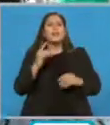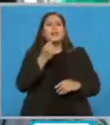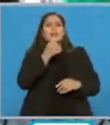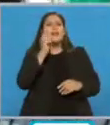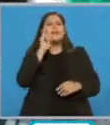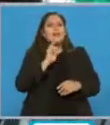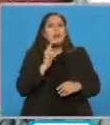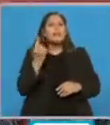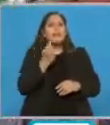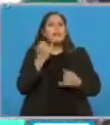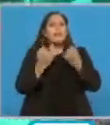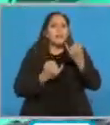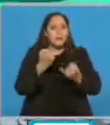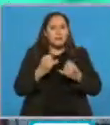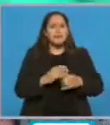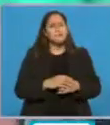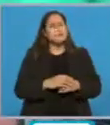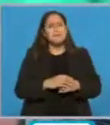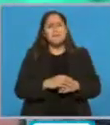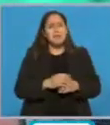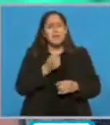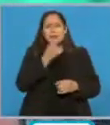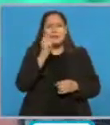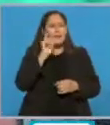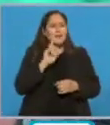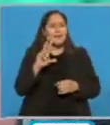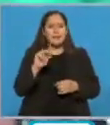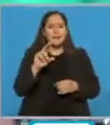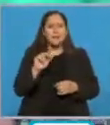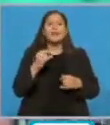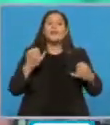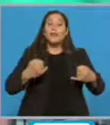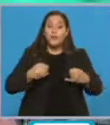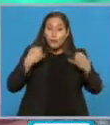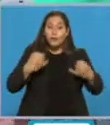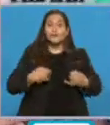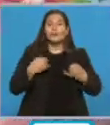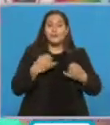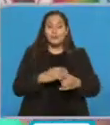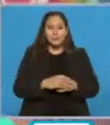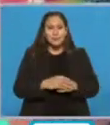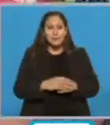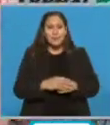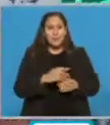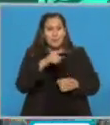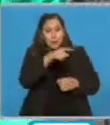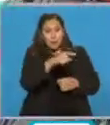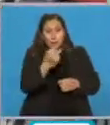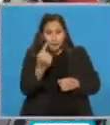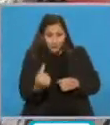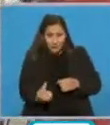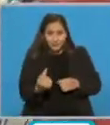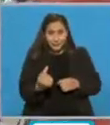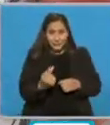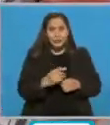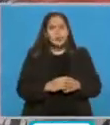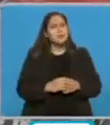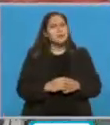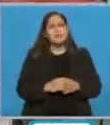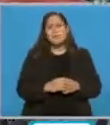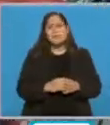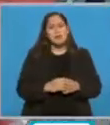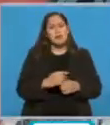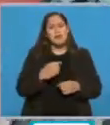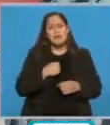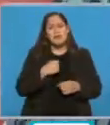niñas en esa época? No eran niñas, eran jóvenes. Ya. ¿Pero ustedes, las pequeñas? No, pues